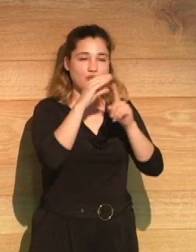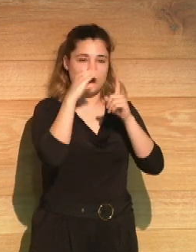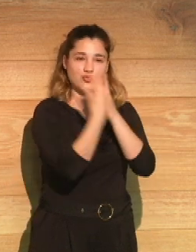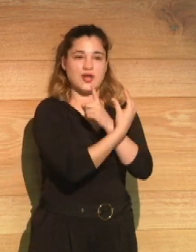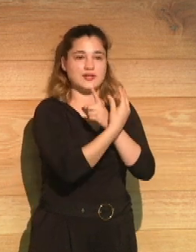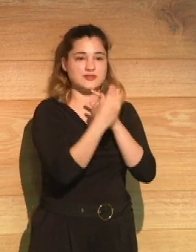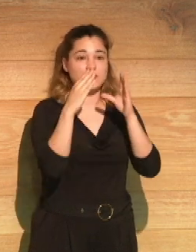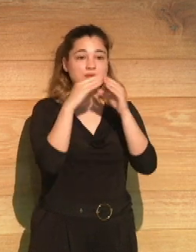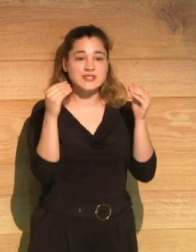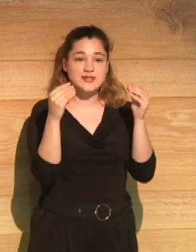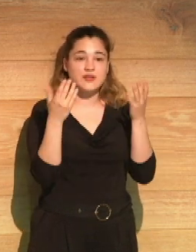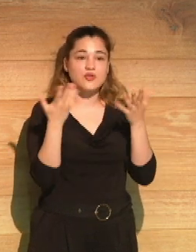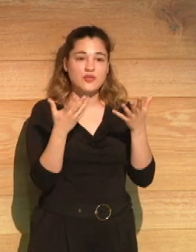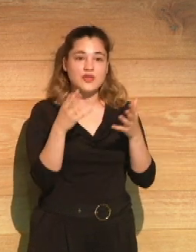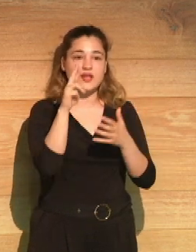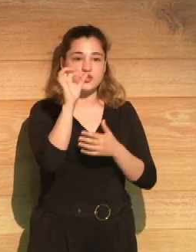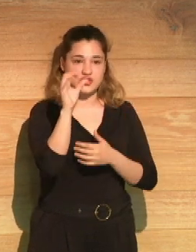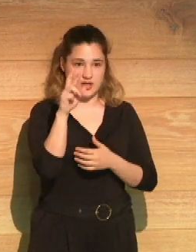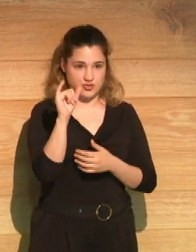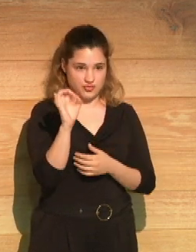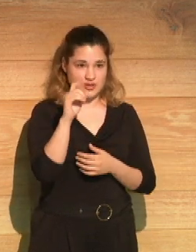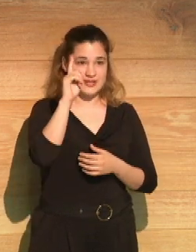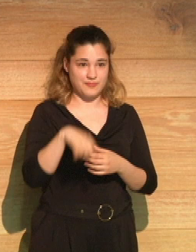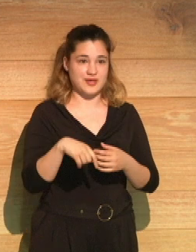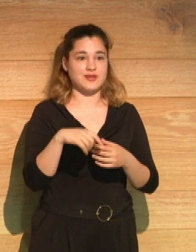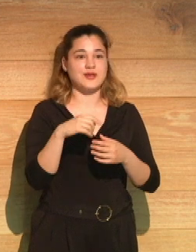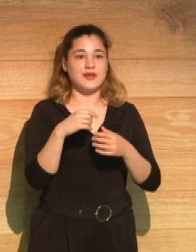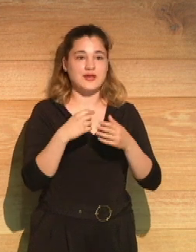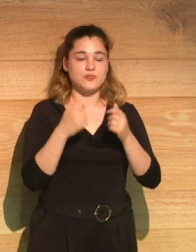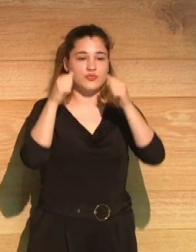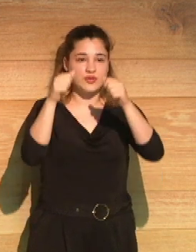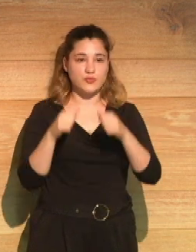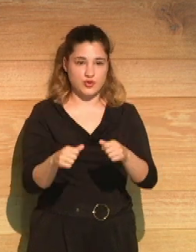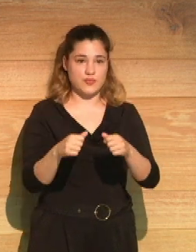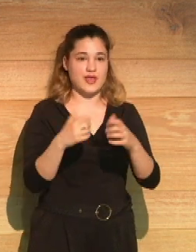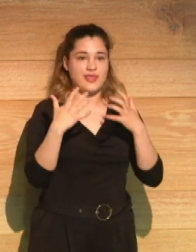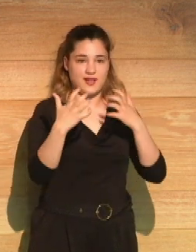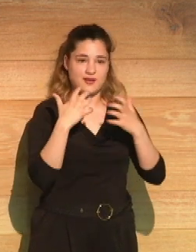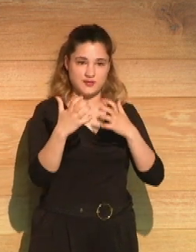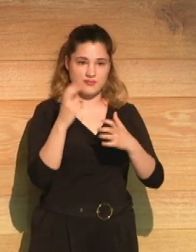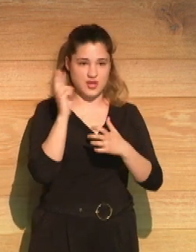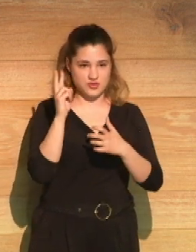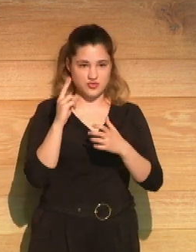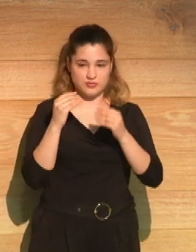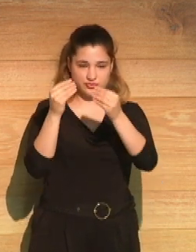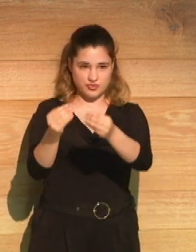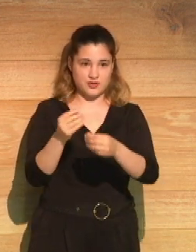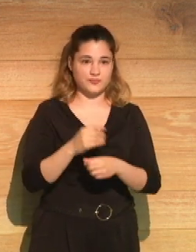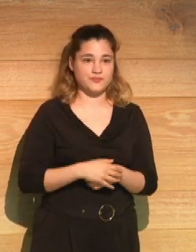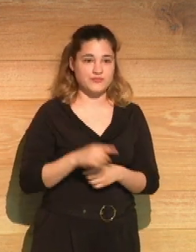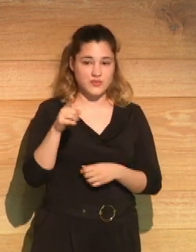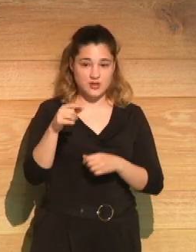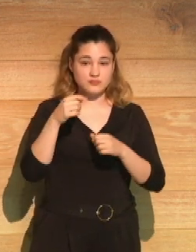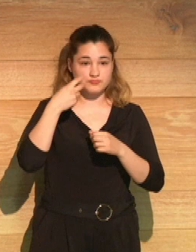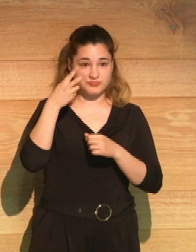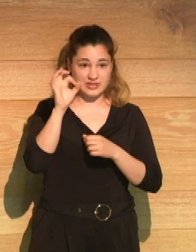y obtuvo una licenciatura en Historia del Arte por la Universidad Central de Venezuela. A lo largo de su carrera, el señor Rodríguez